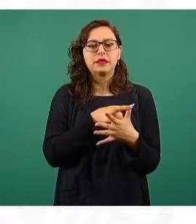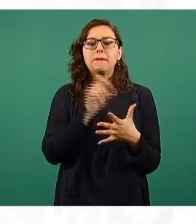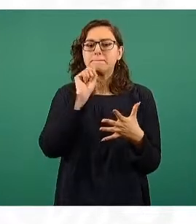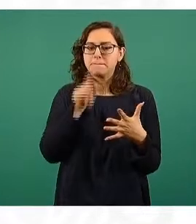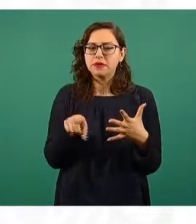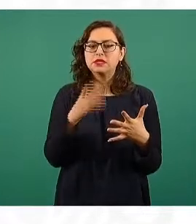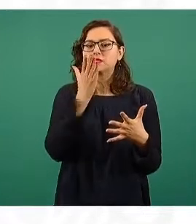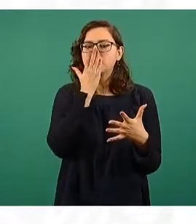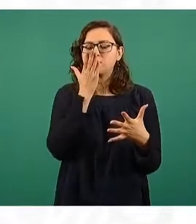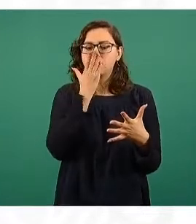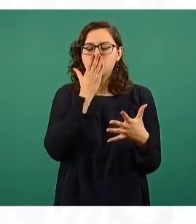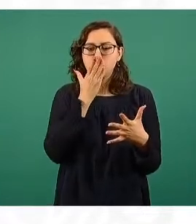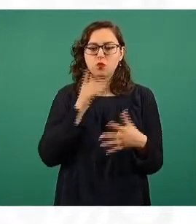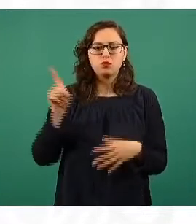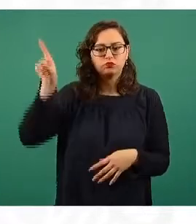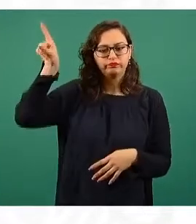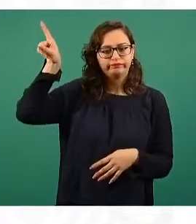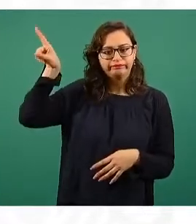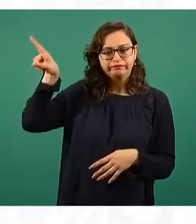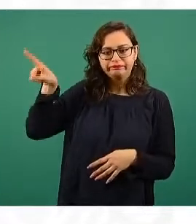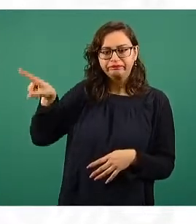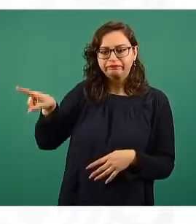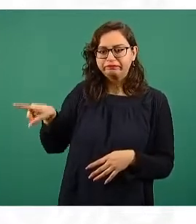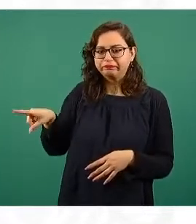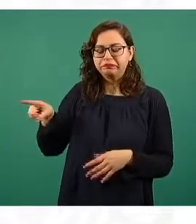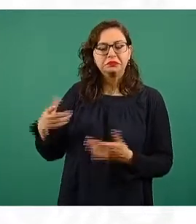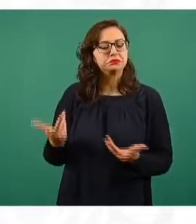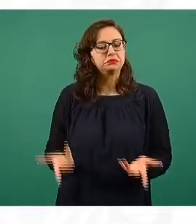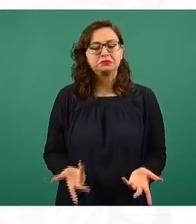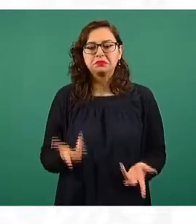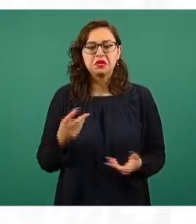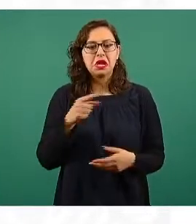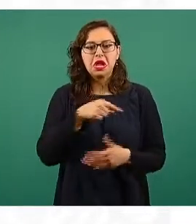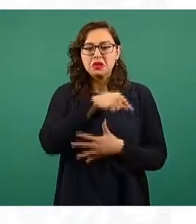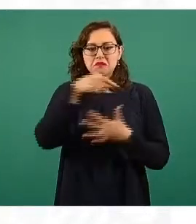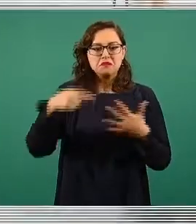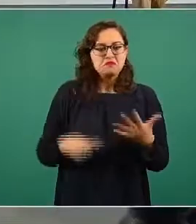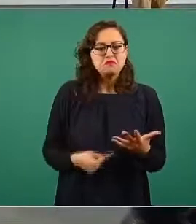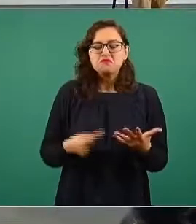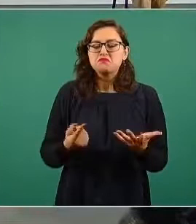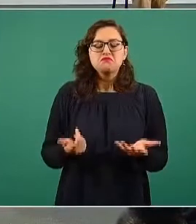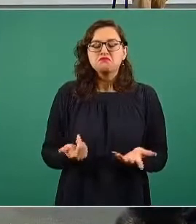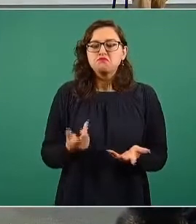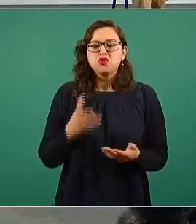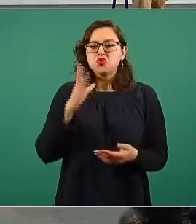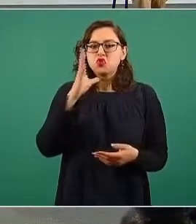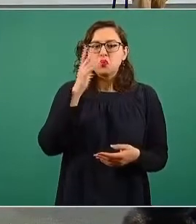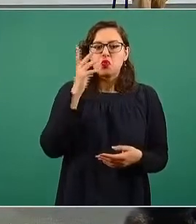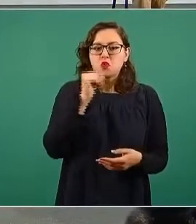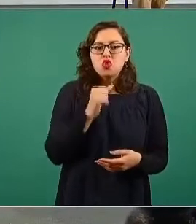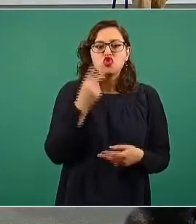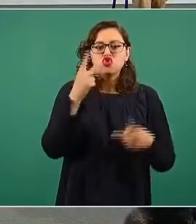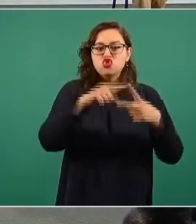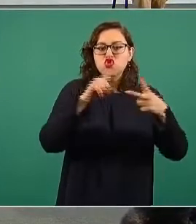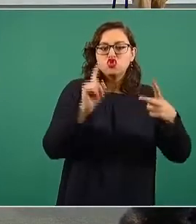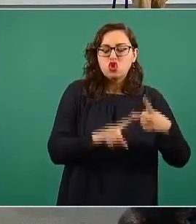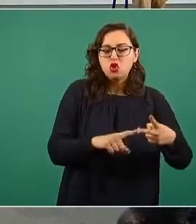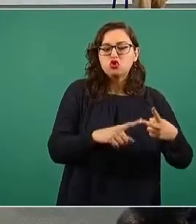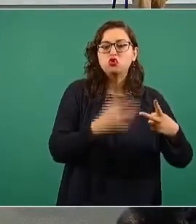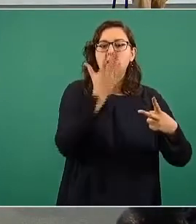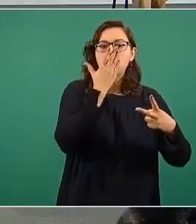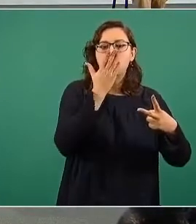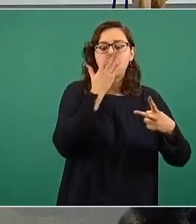en Cajeme, Sonora, pero una en ubicación de la Miguel Alemán y la otra en Michoacán, calle